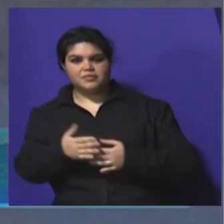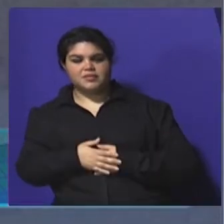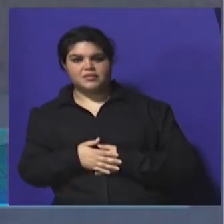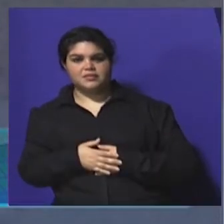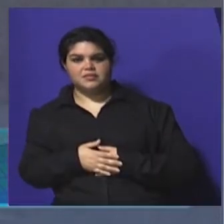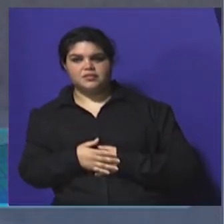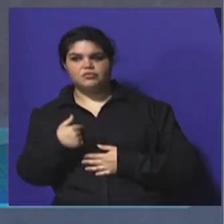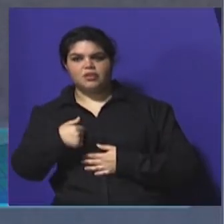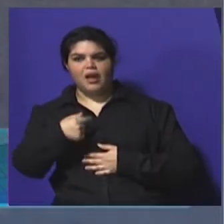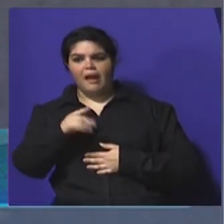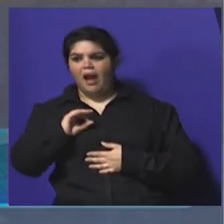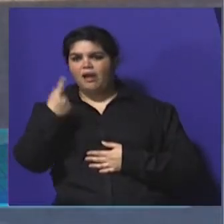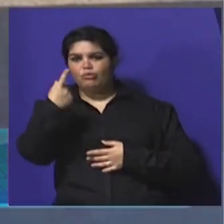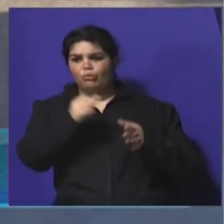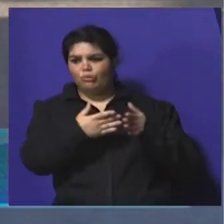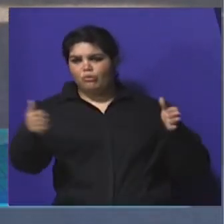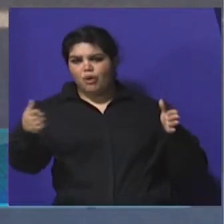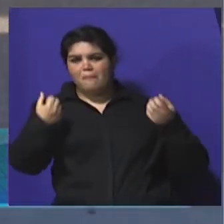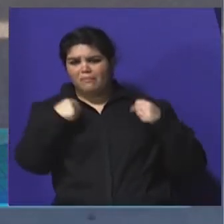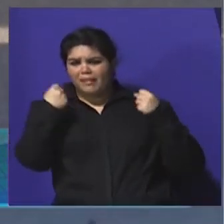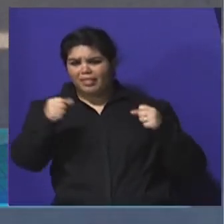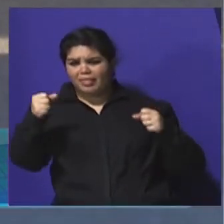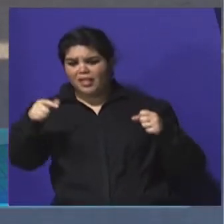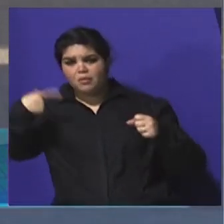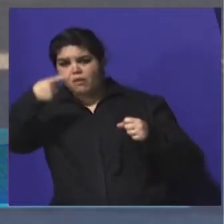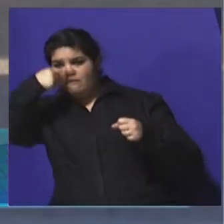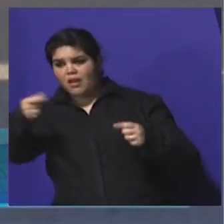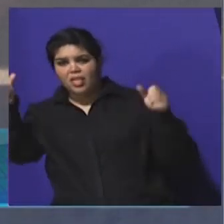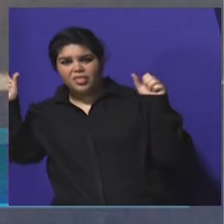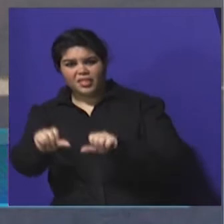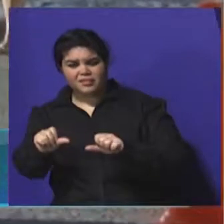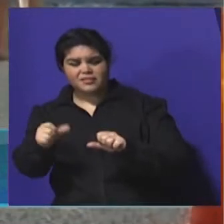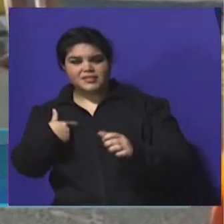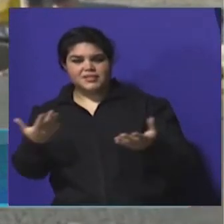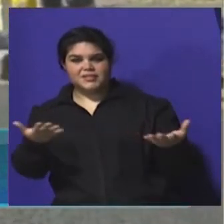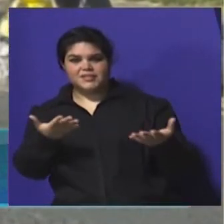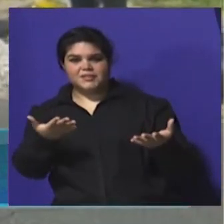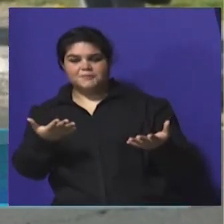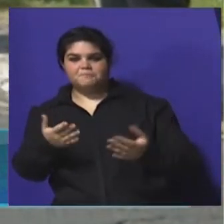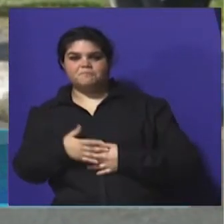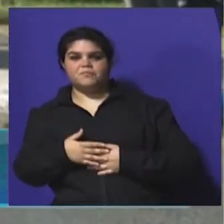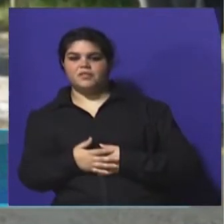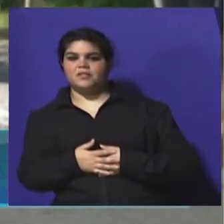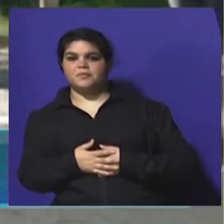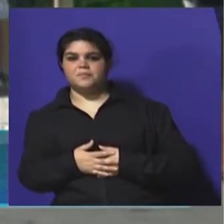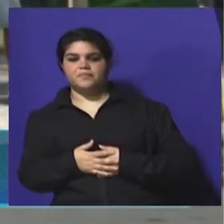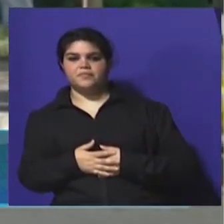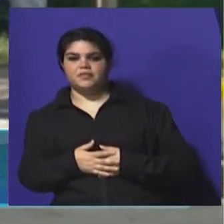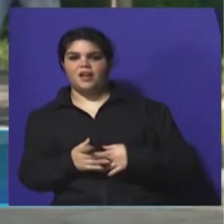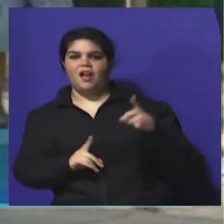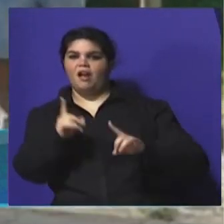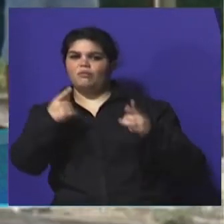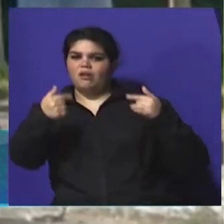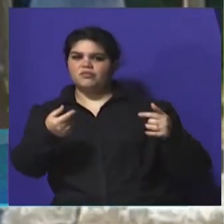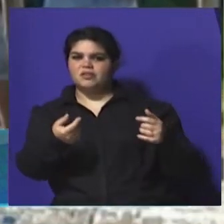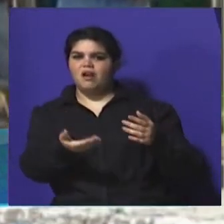carrera que preparaste todo el año te sale mal son son muchas cosas las que juana a favor en contra y la